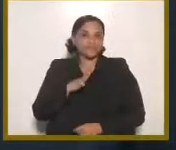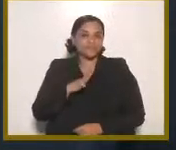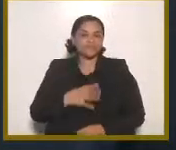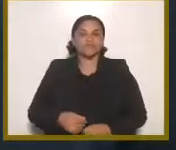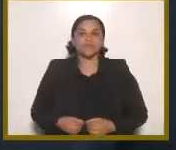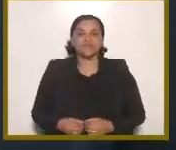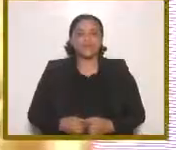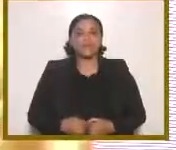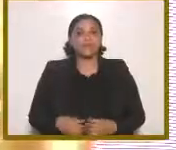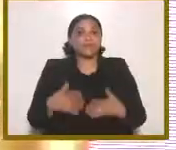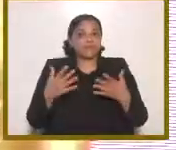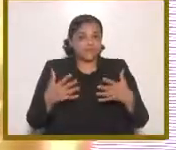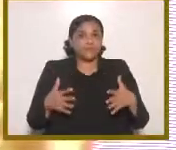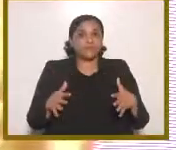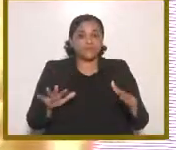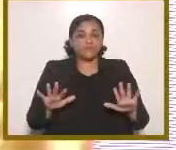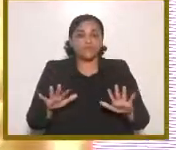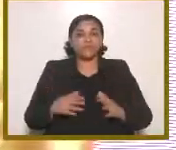Luego de